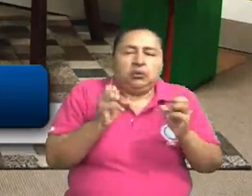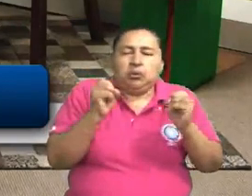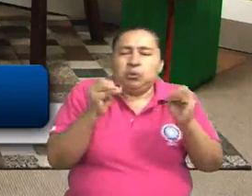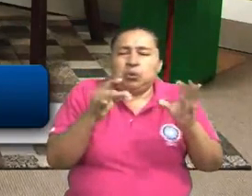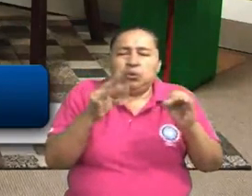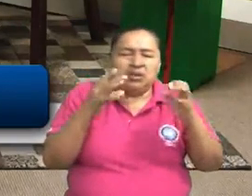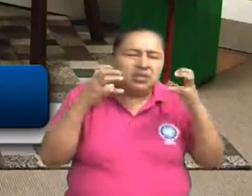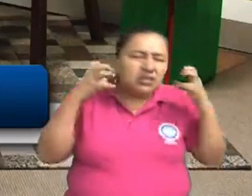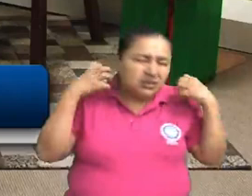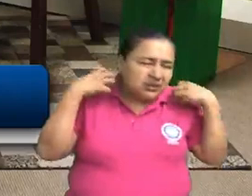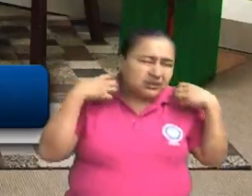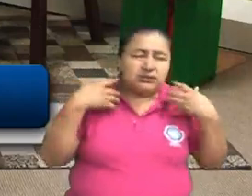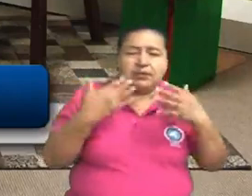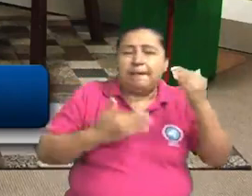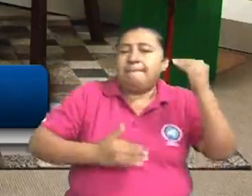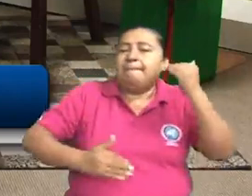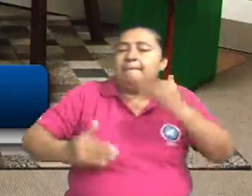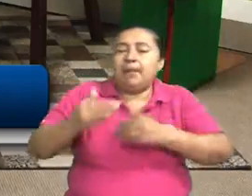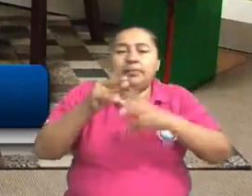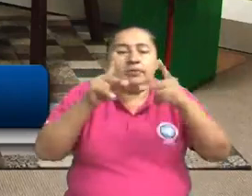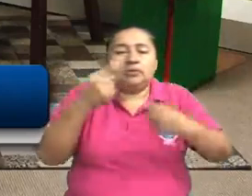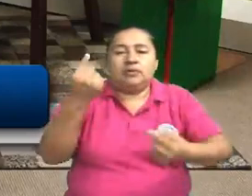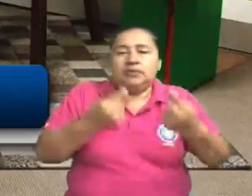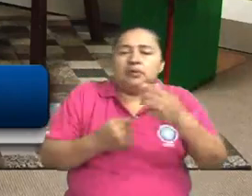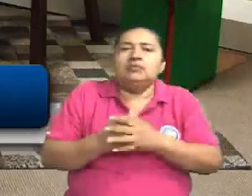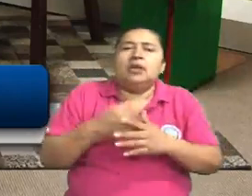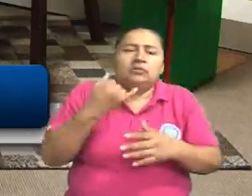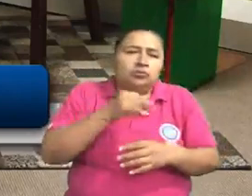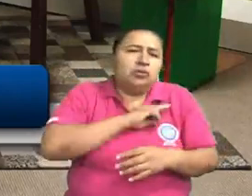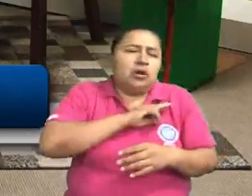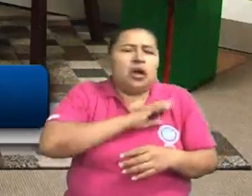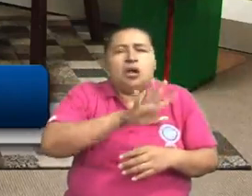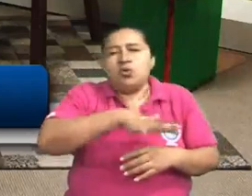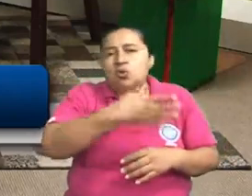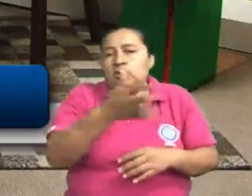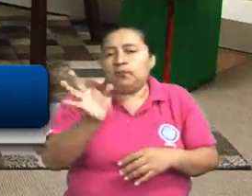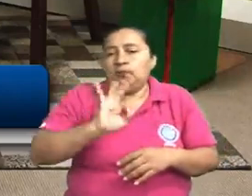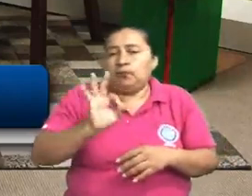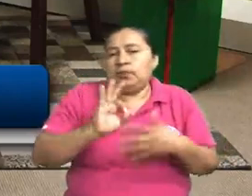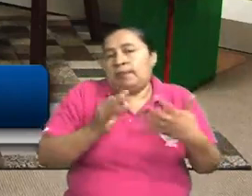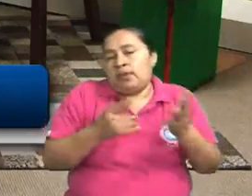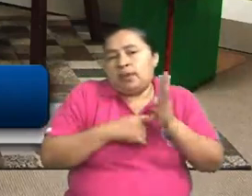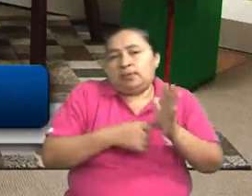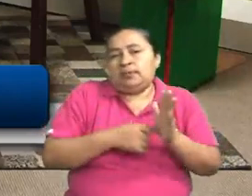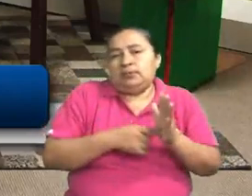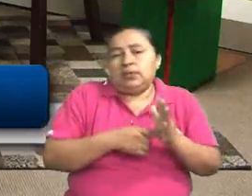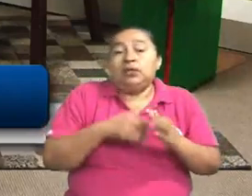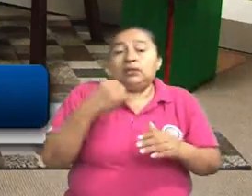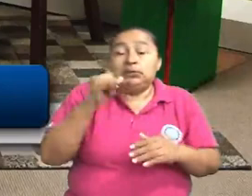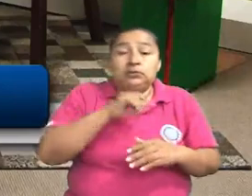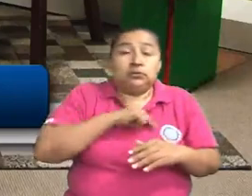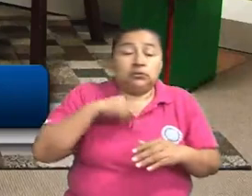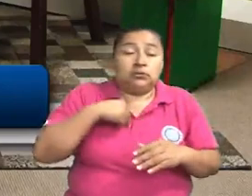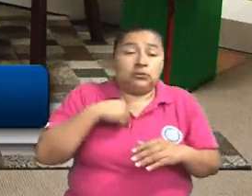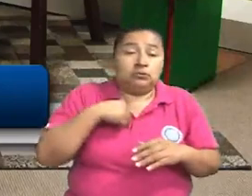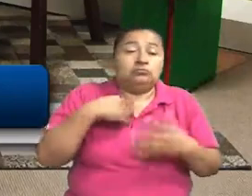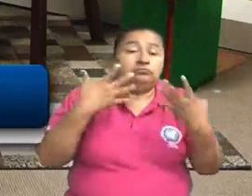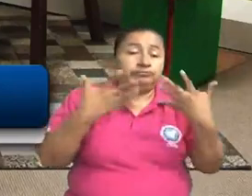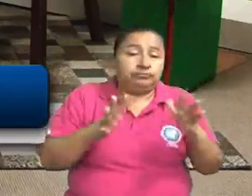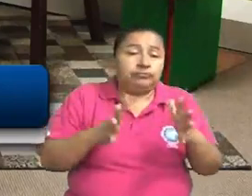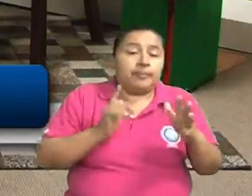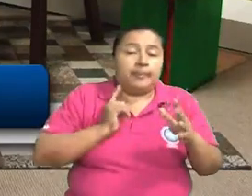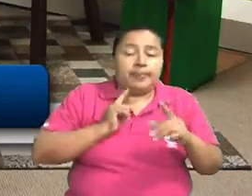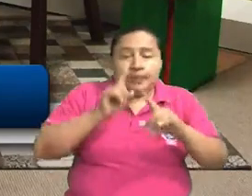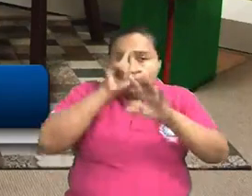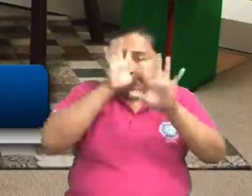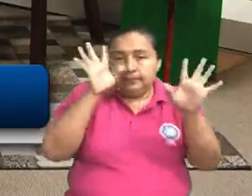el estrés, la tensión son nuestros motivos. Pero claro que hay otras patologías en donde, bueno, si nosotros estamos claros